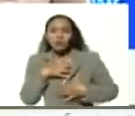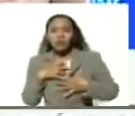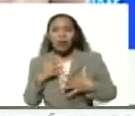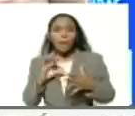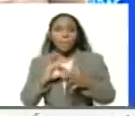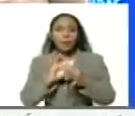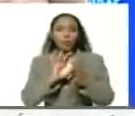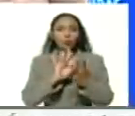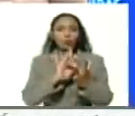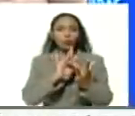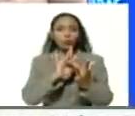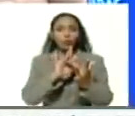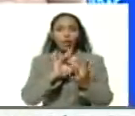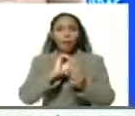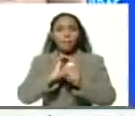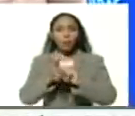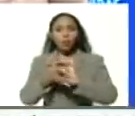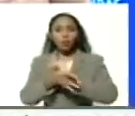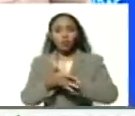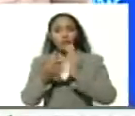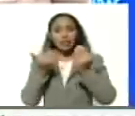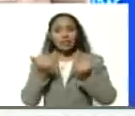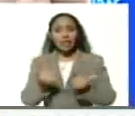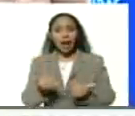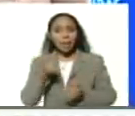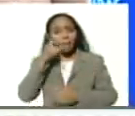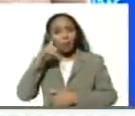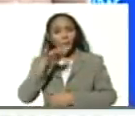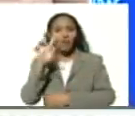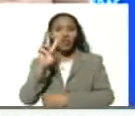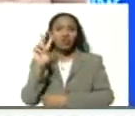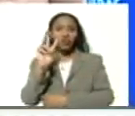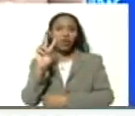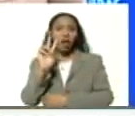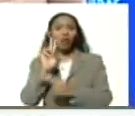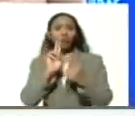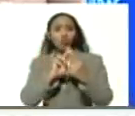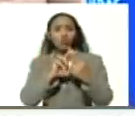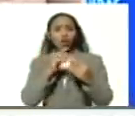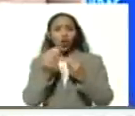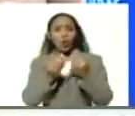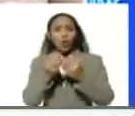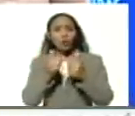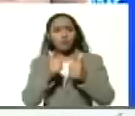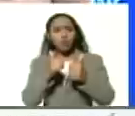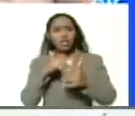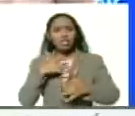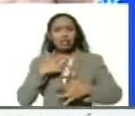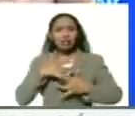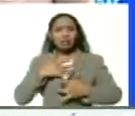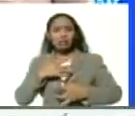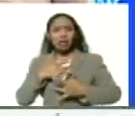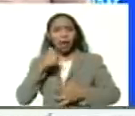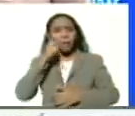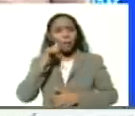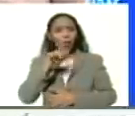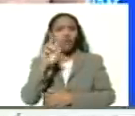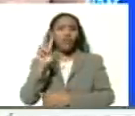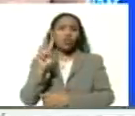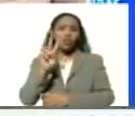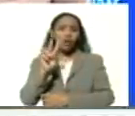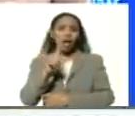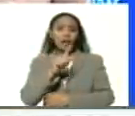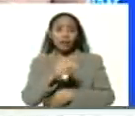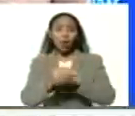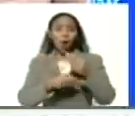al COVID-19 y ya el pueblo venezolano conoce bien los síntomas, el pueblo venezolano, así